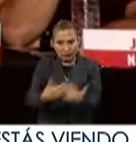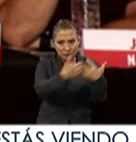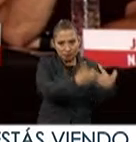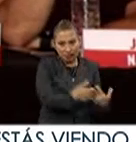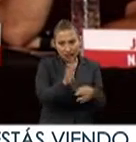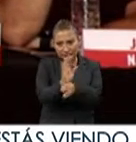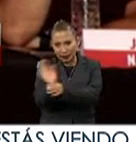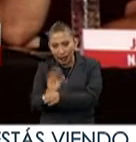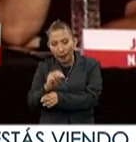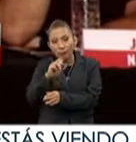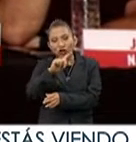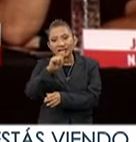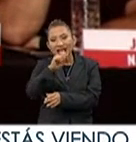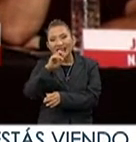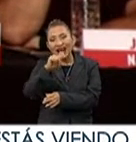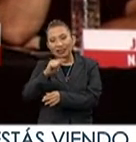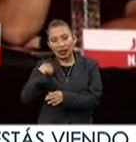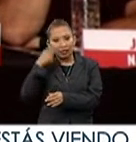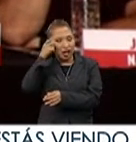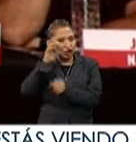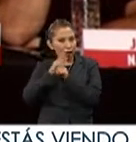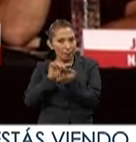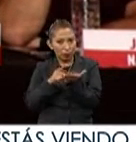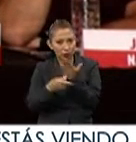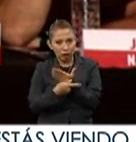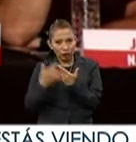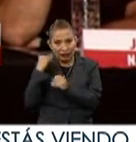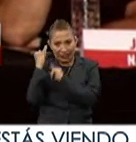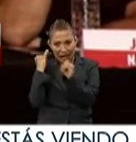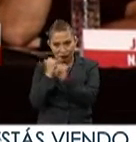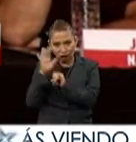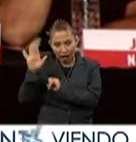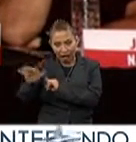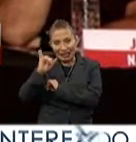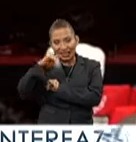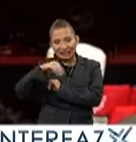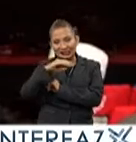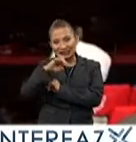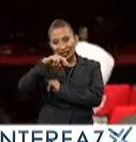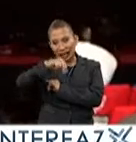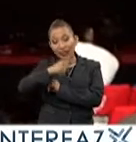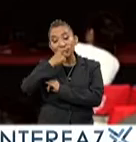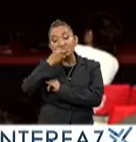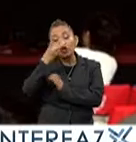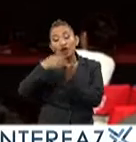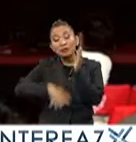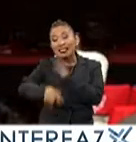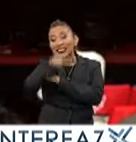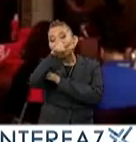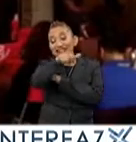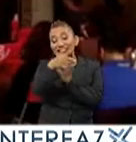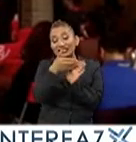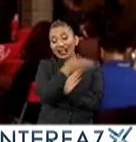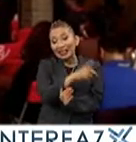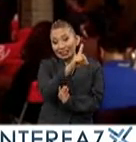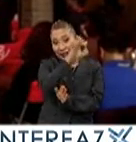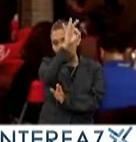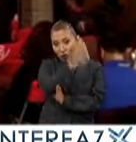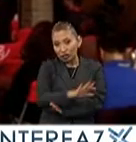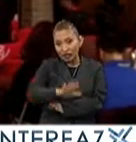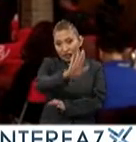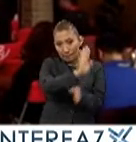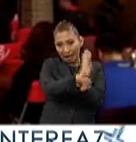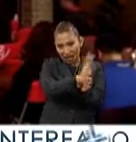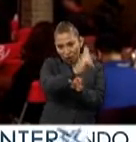fílmicas. Montserrat Sánchez, directora de proyectos y eventos internacionales del IMCINE, comentó que en 2017 el 30%